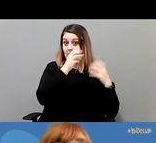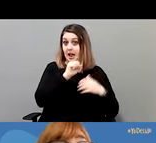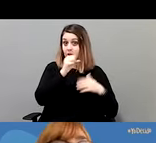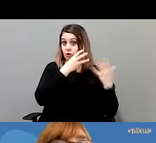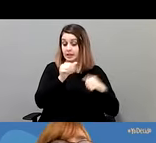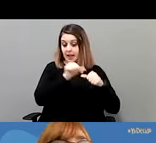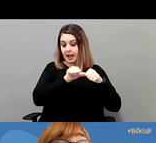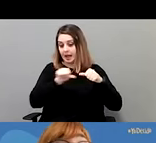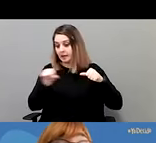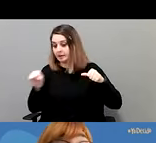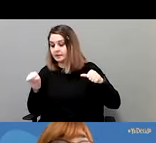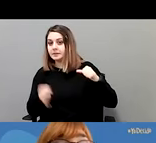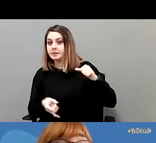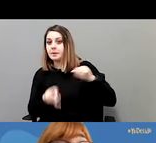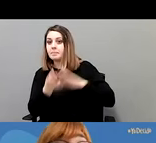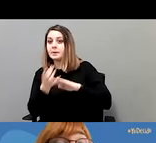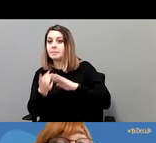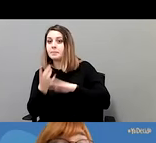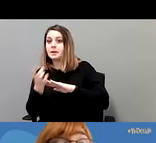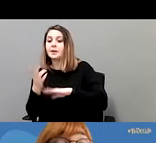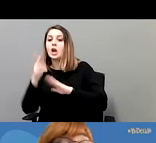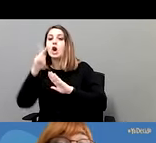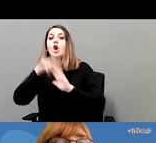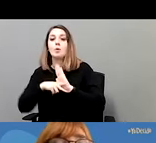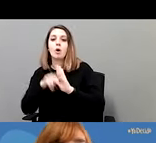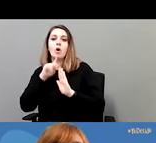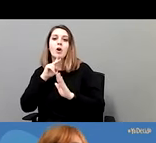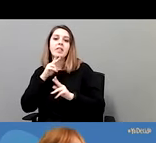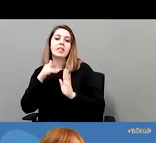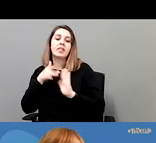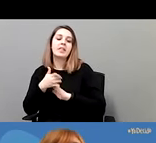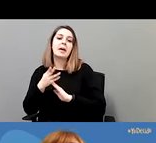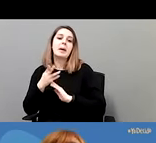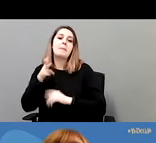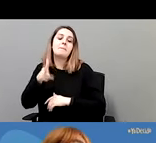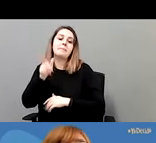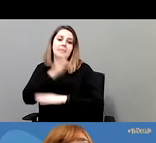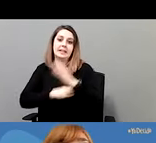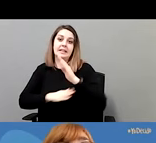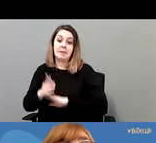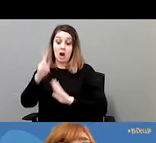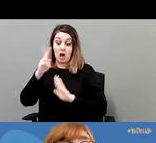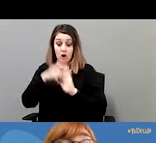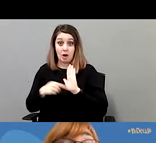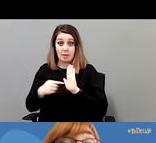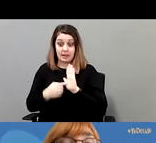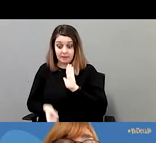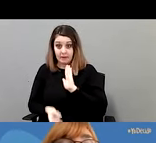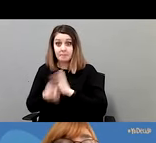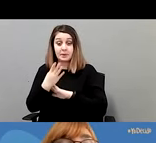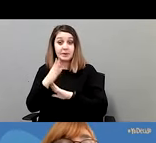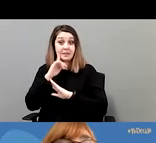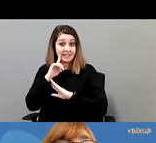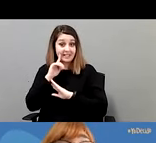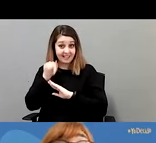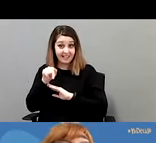empiezan a nacer la normativa de lo que hoy conocemos como el derecho de la discapacidad. Y en esa normativa que nace de lo que hoy conocemos como el